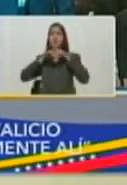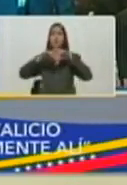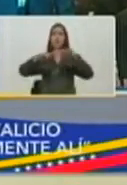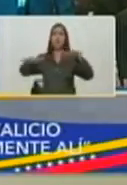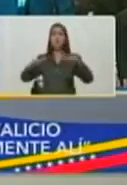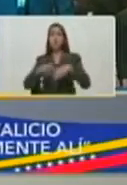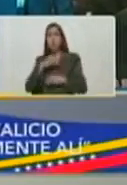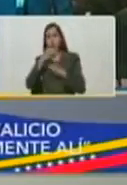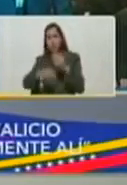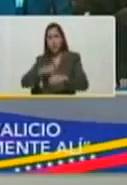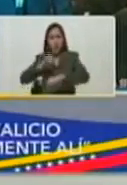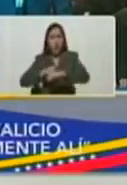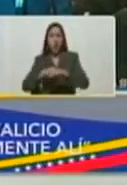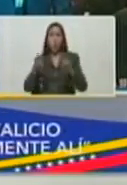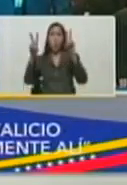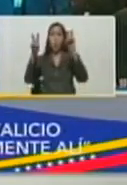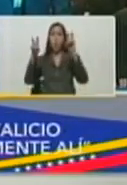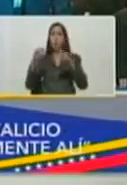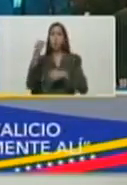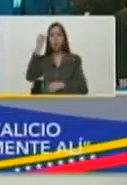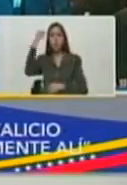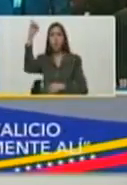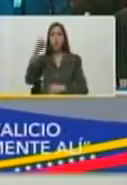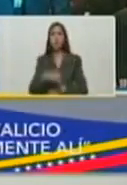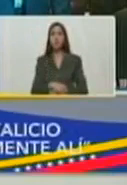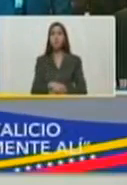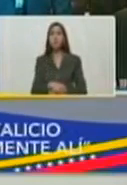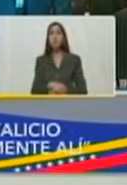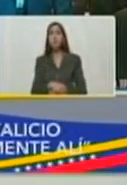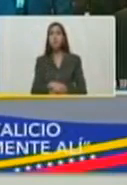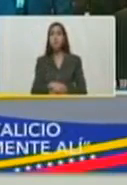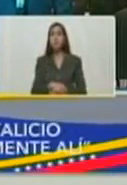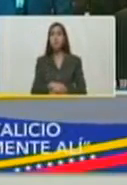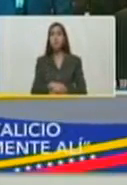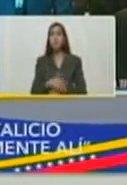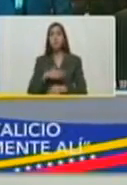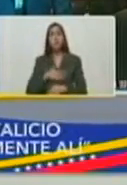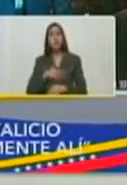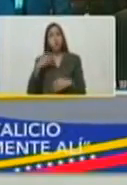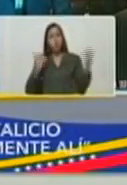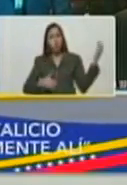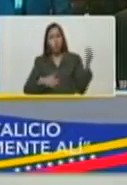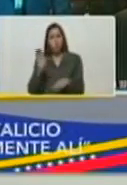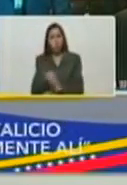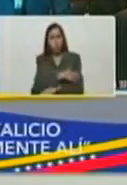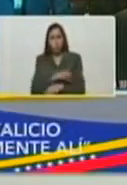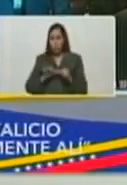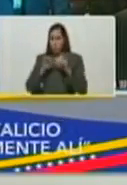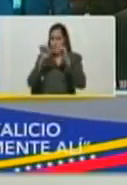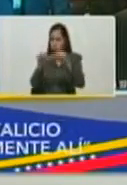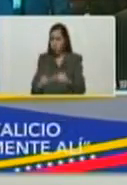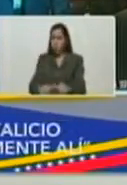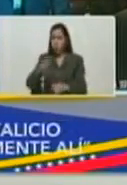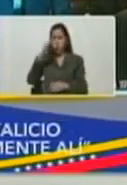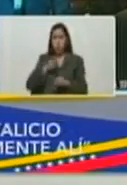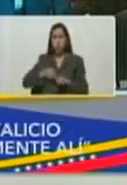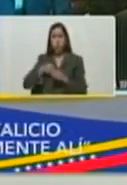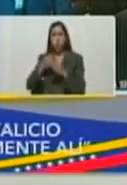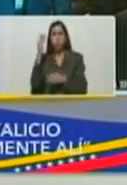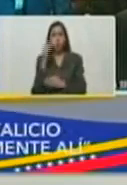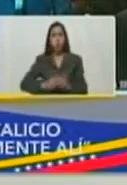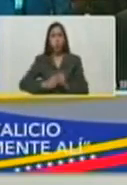de un nuevo tiempo. Y Ali dijo, mi canto no servirá para dirigir los batallones que hagan la revolución,